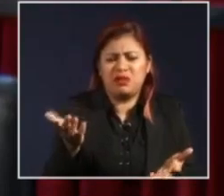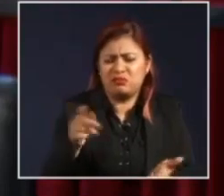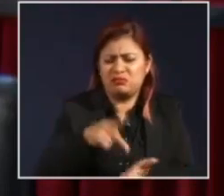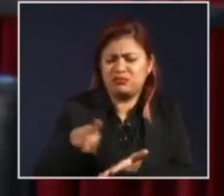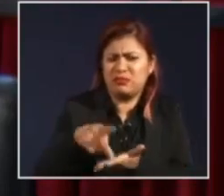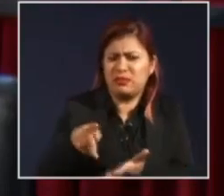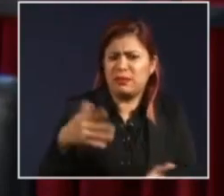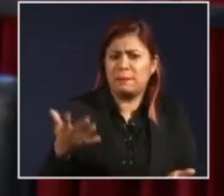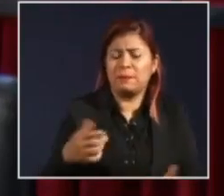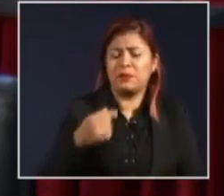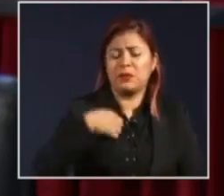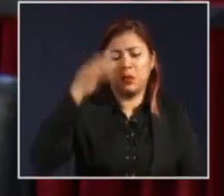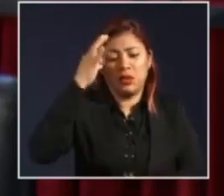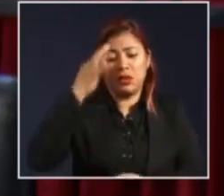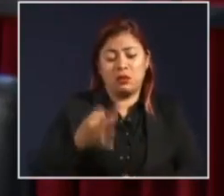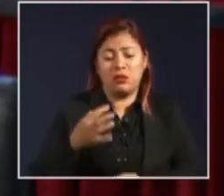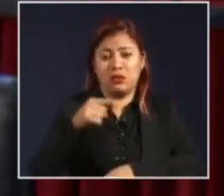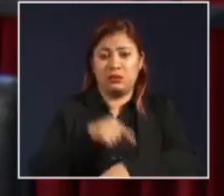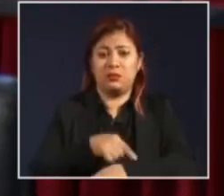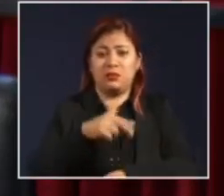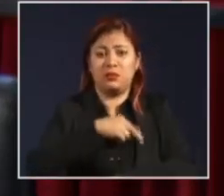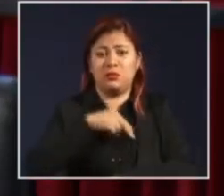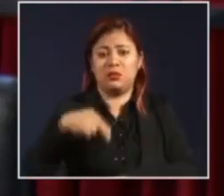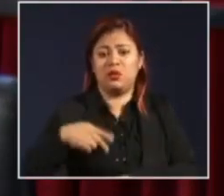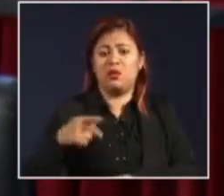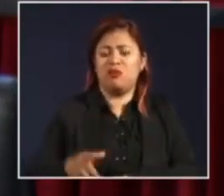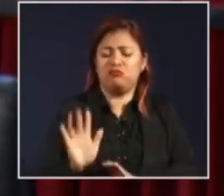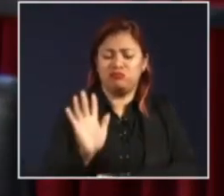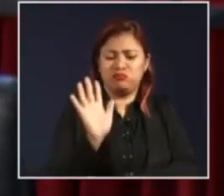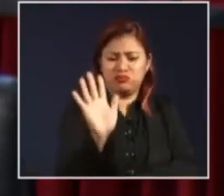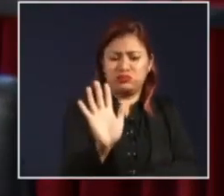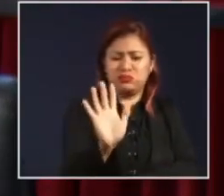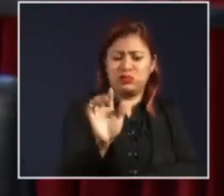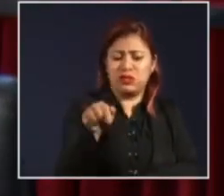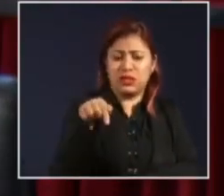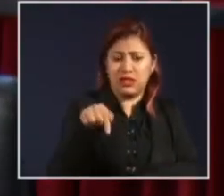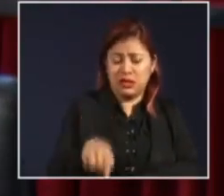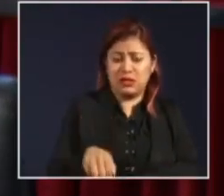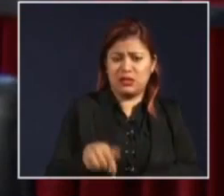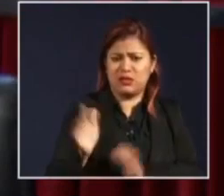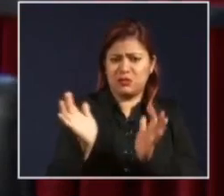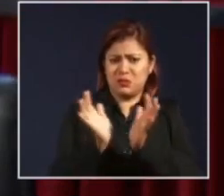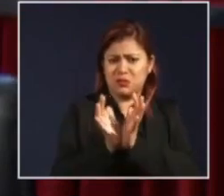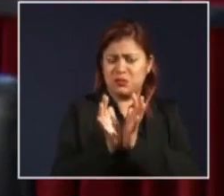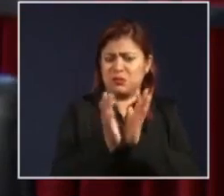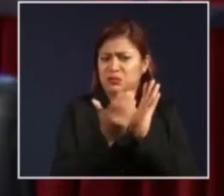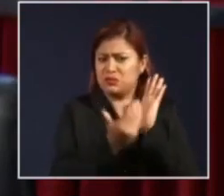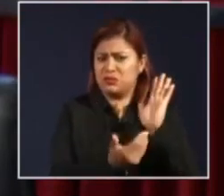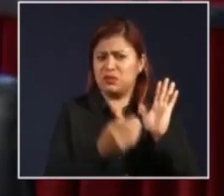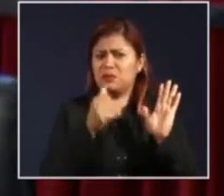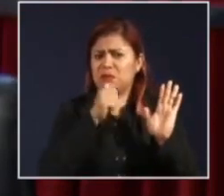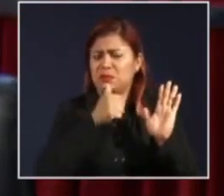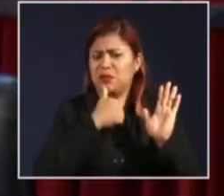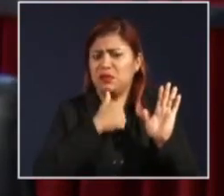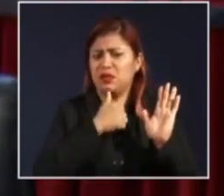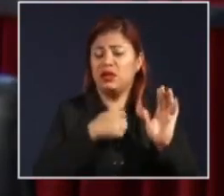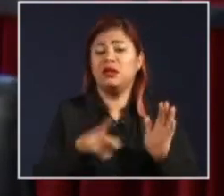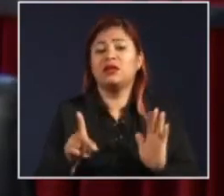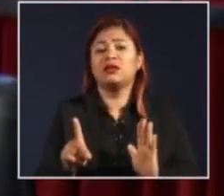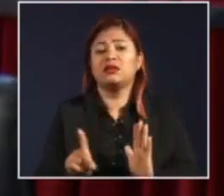es tiempo que nosotros le pongamos un alto a estas aseguradoras. El derecho a la salud es un